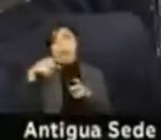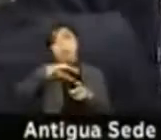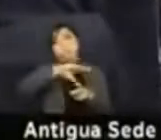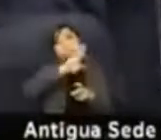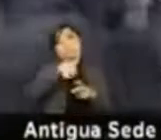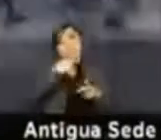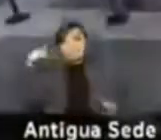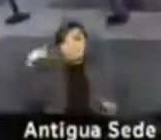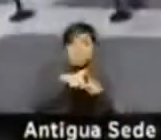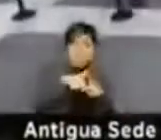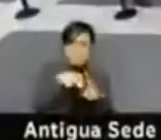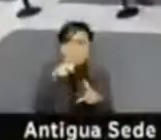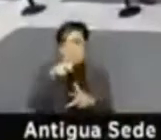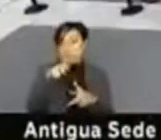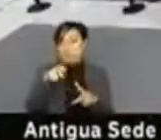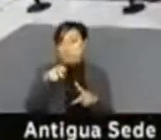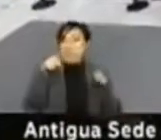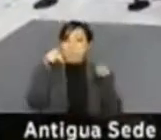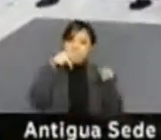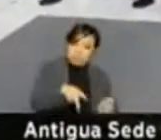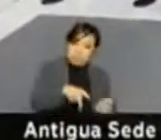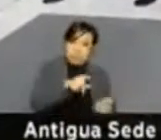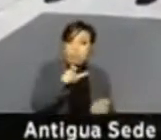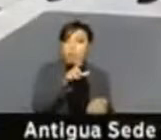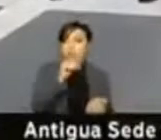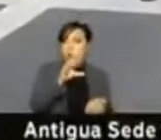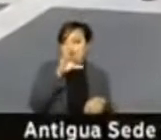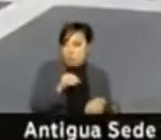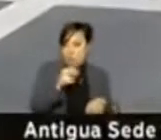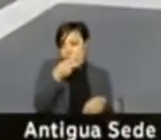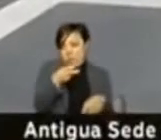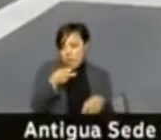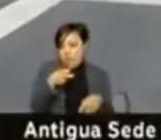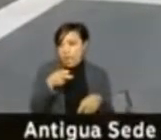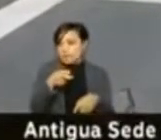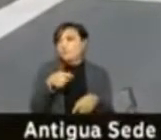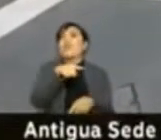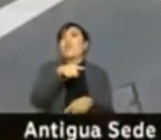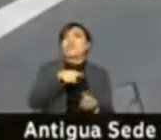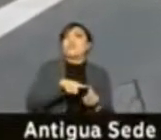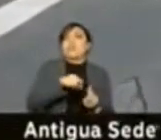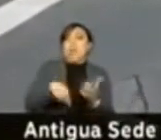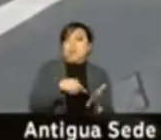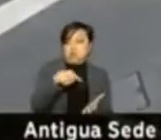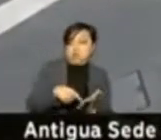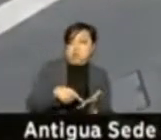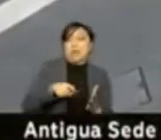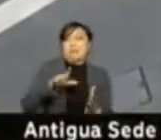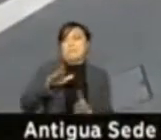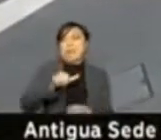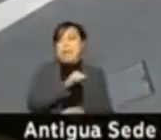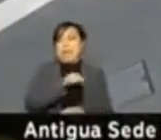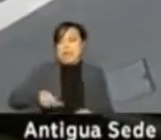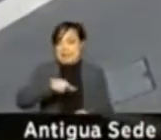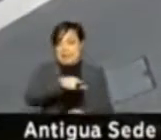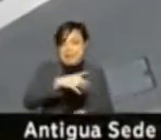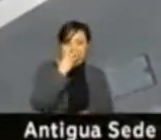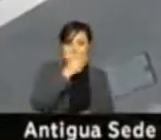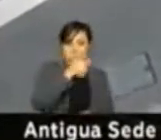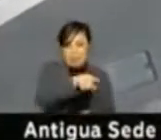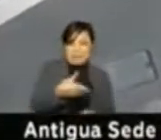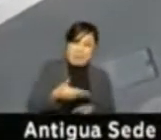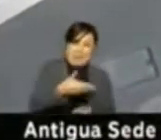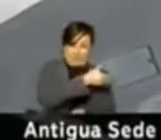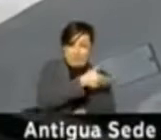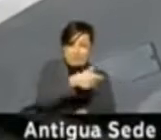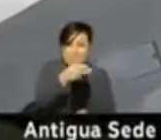la Cuarta Transformación, y lo mismo creo que le ocurre a compañeros como Ackerman, ¿no? Es decir, que por supuesto que en cuanto